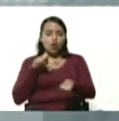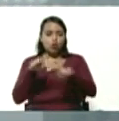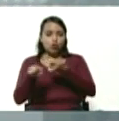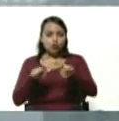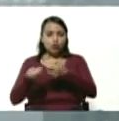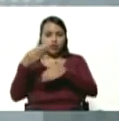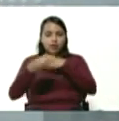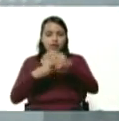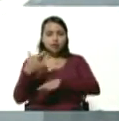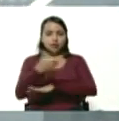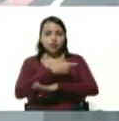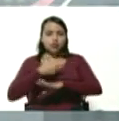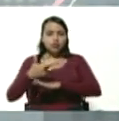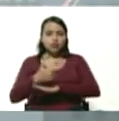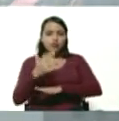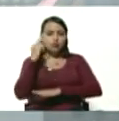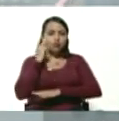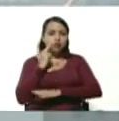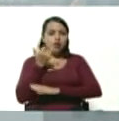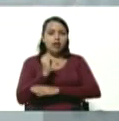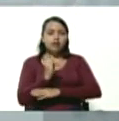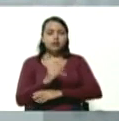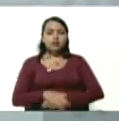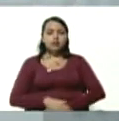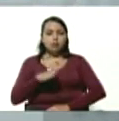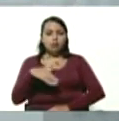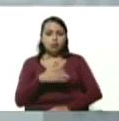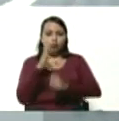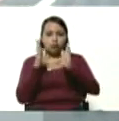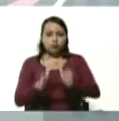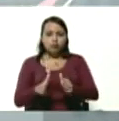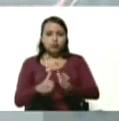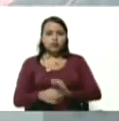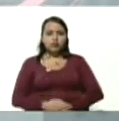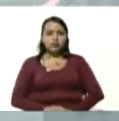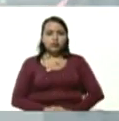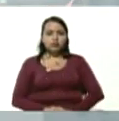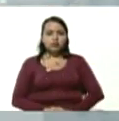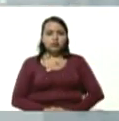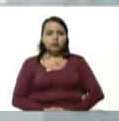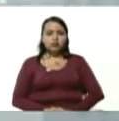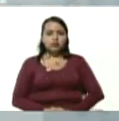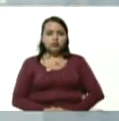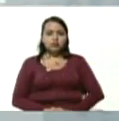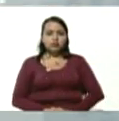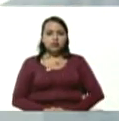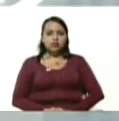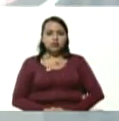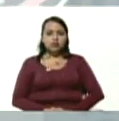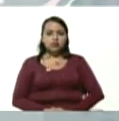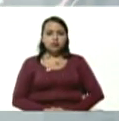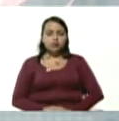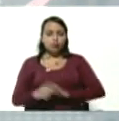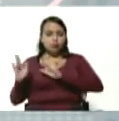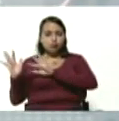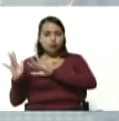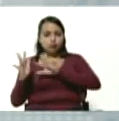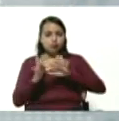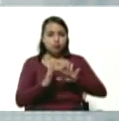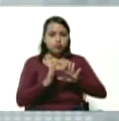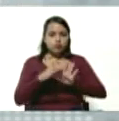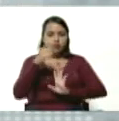el gobierno bolivariano ha impuesto para contener el aluvional crecimiento de casos